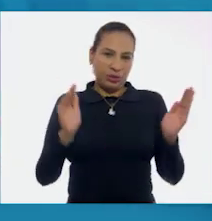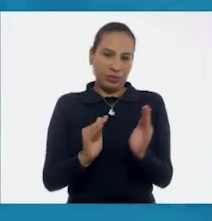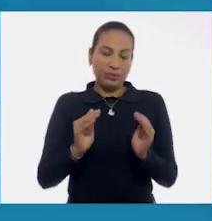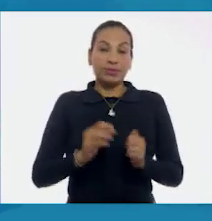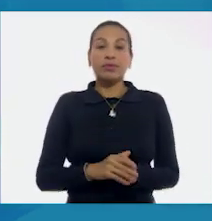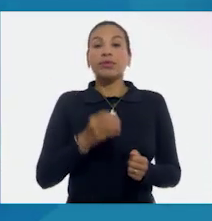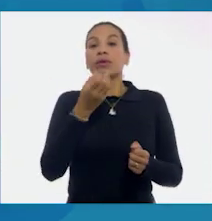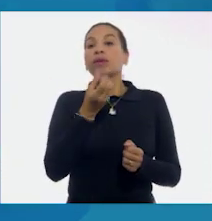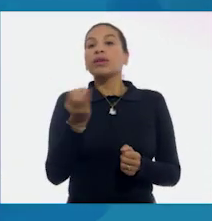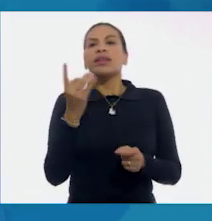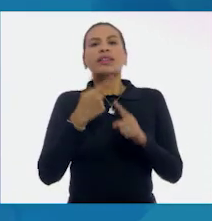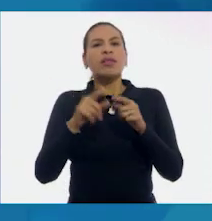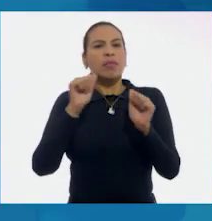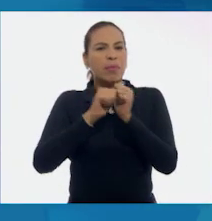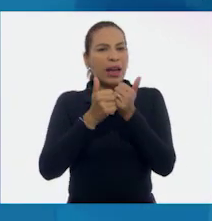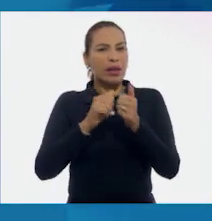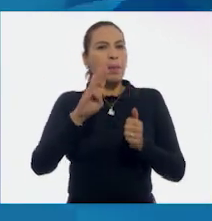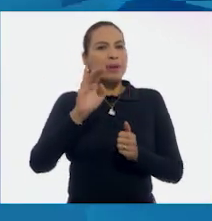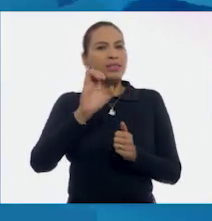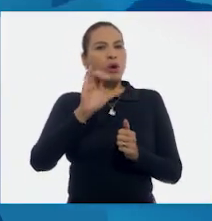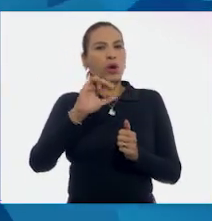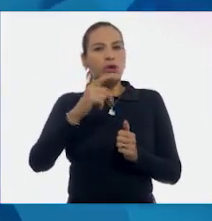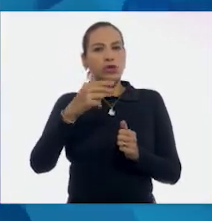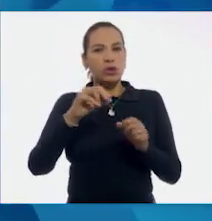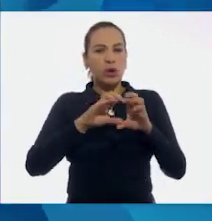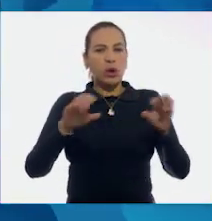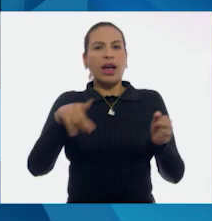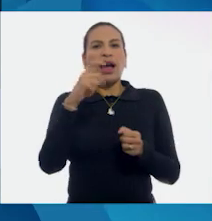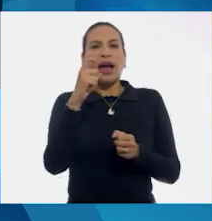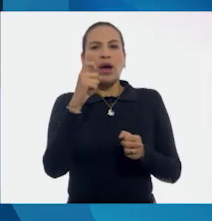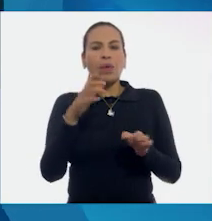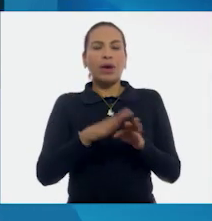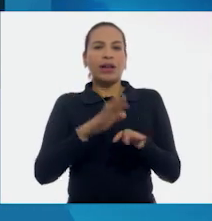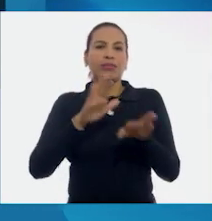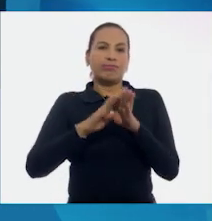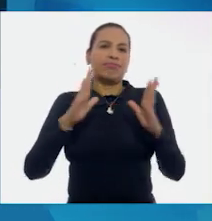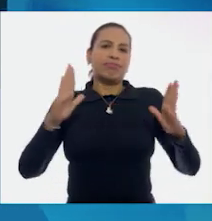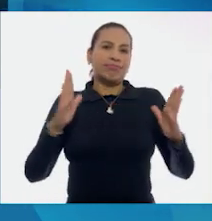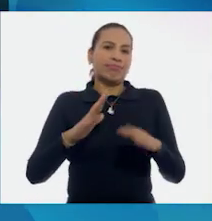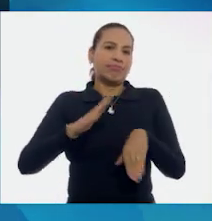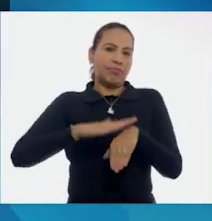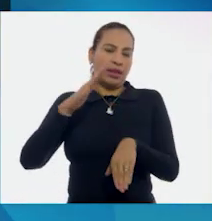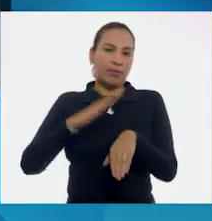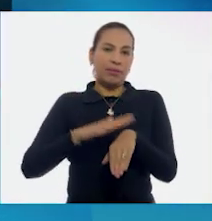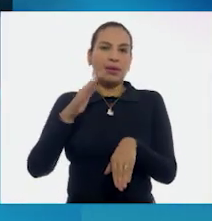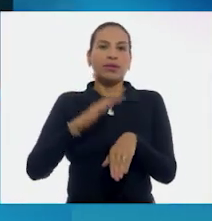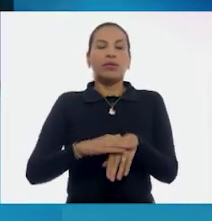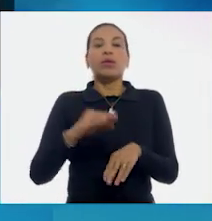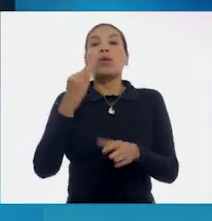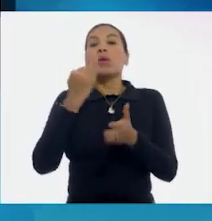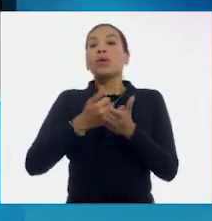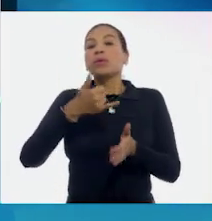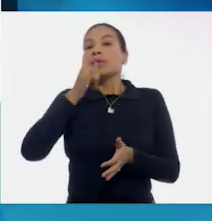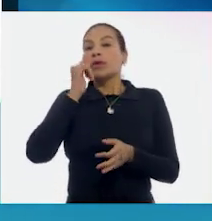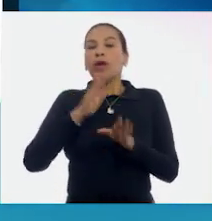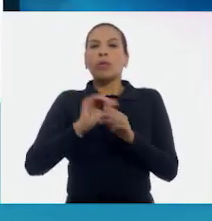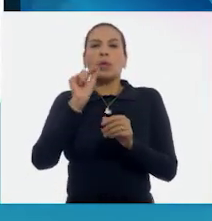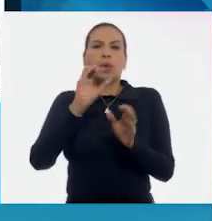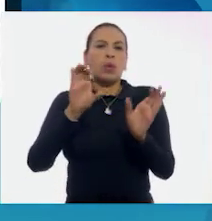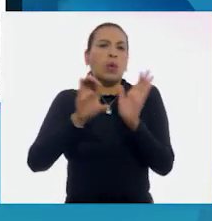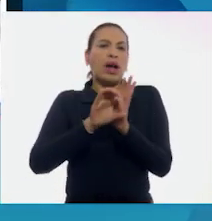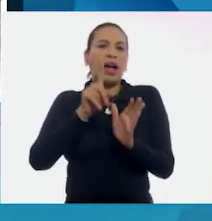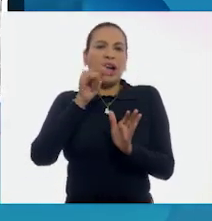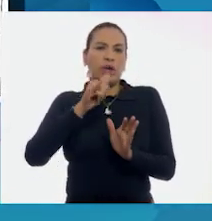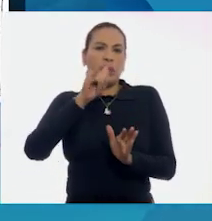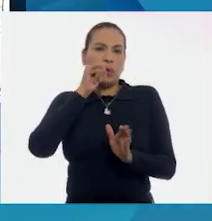Las raciones de bizcocho y de aguas se acortaban cada vez más. Solo podían beber medio cuartillo de